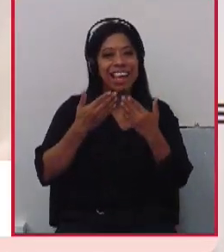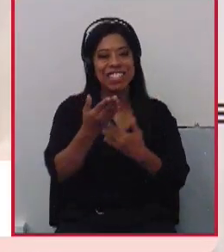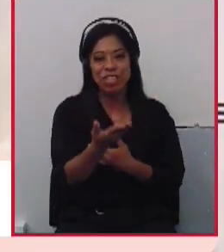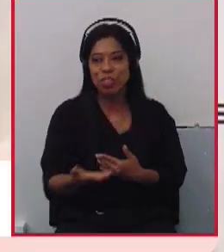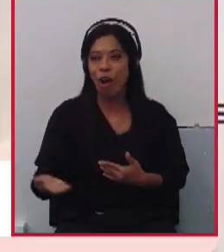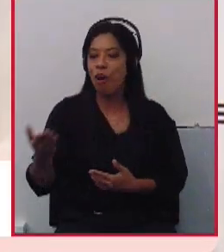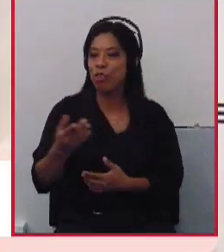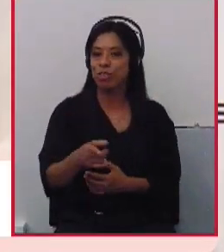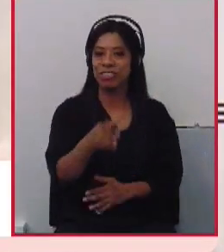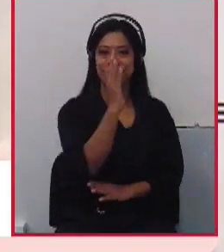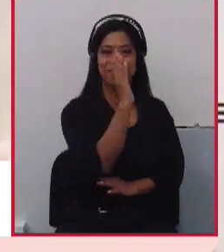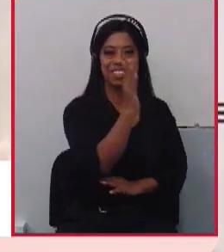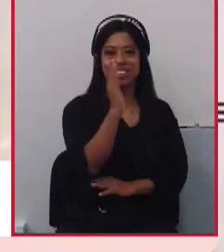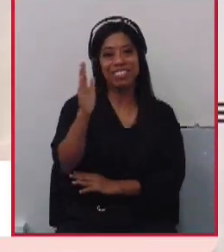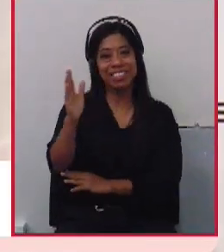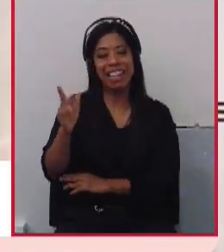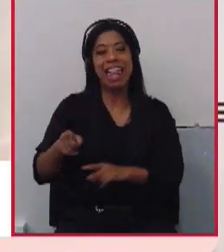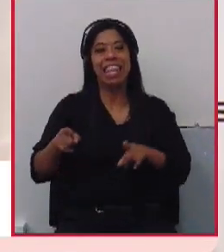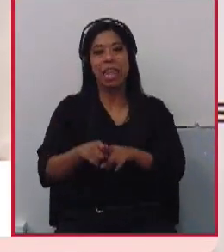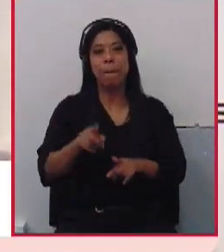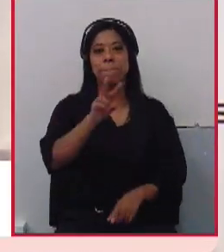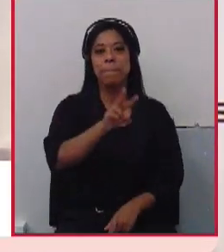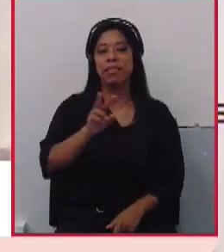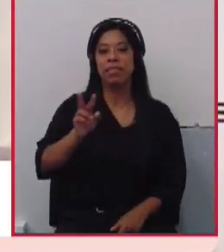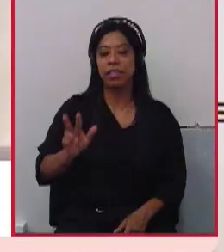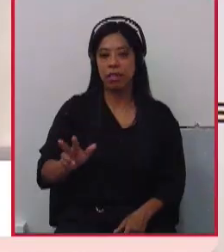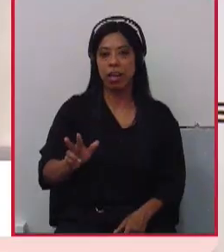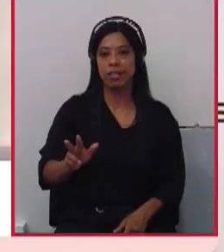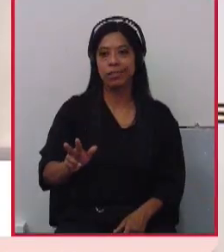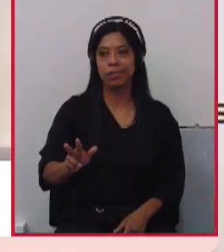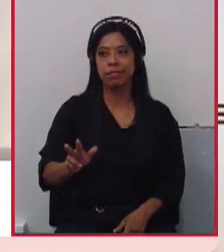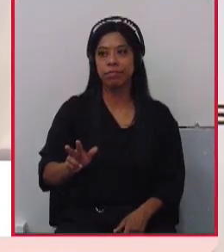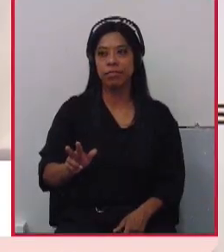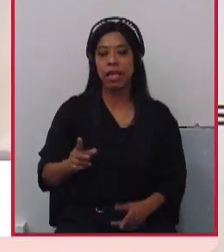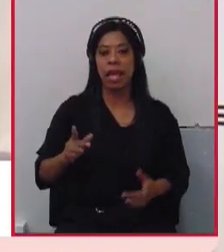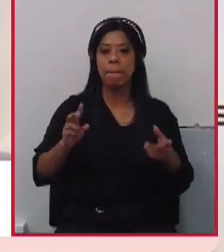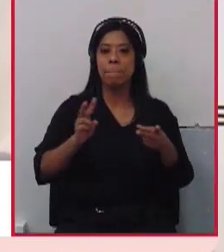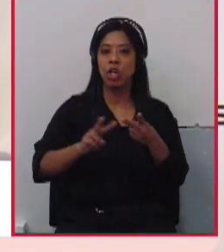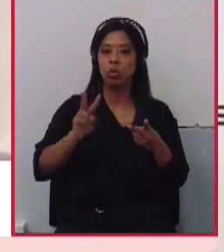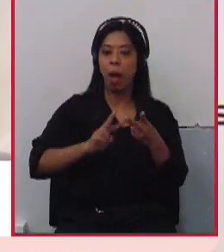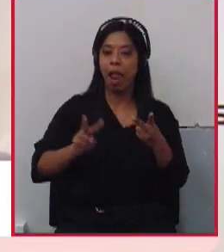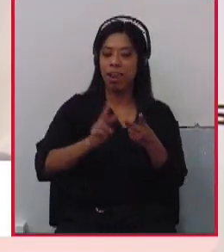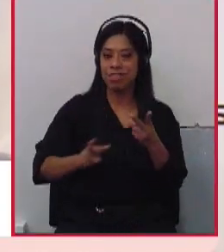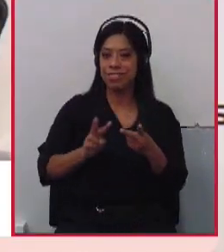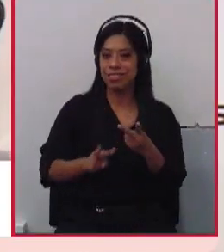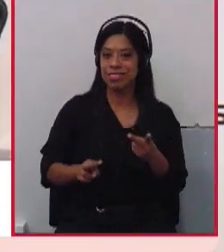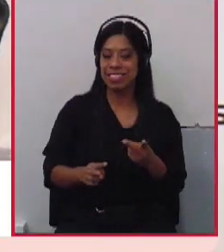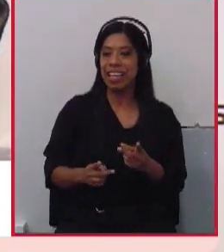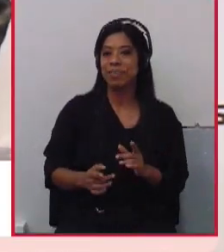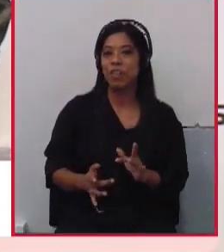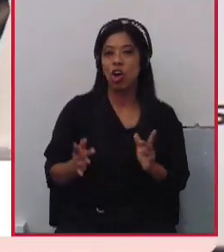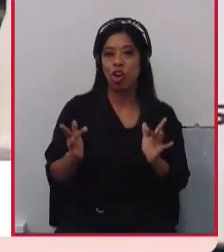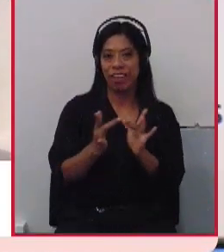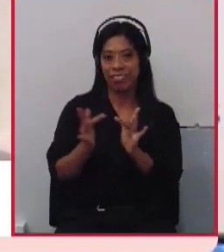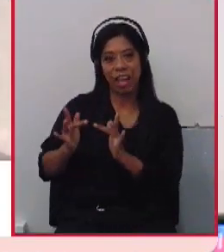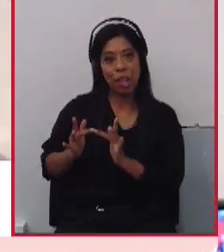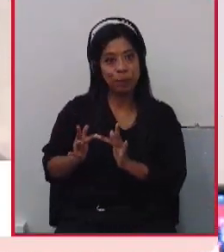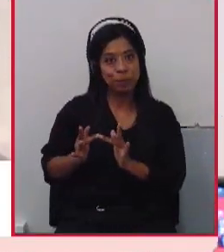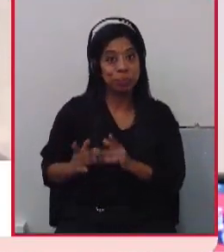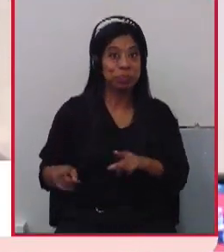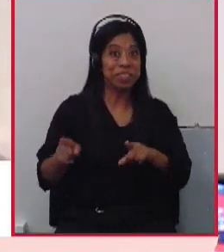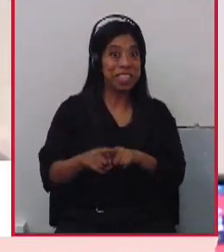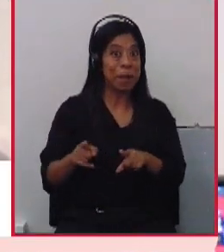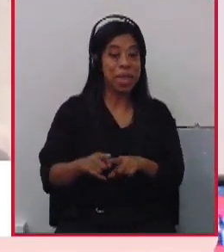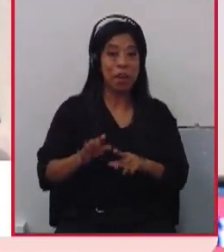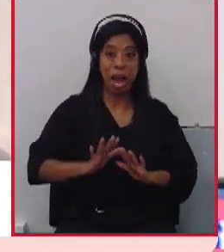los participantes y también a los 23 participantes vía streaming, ¿no? Muchas gracias a todos y